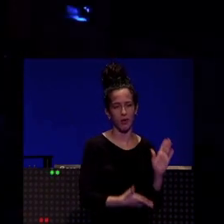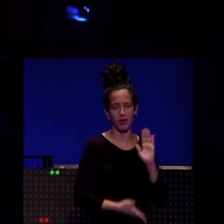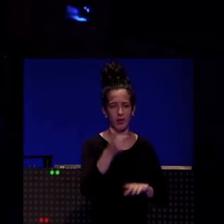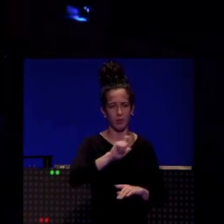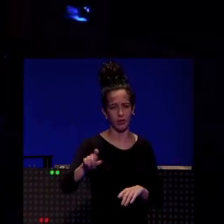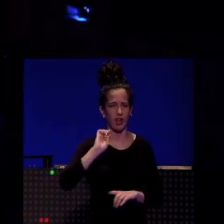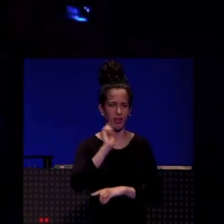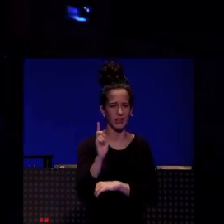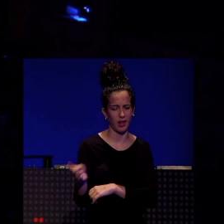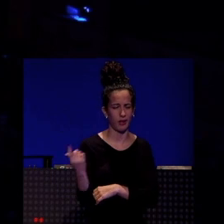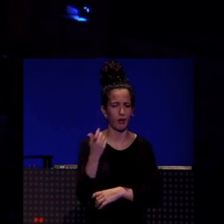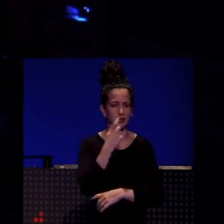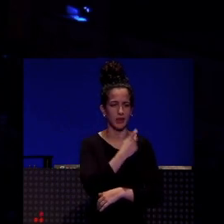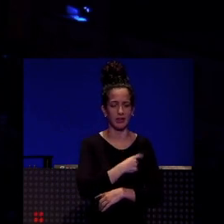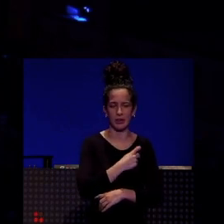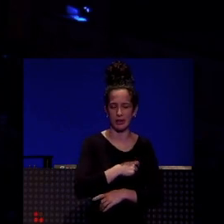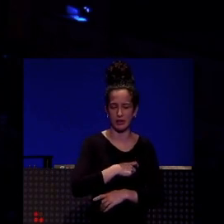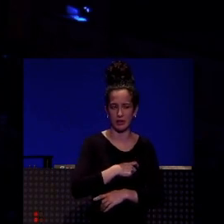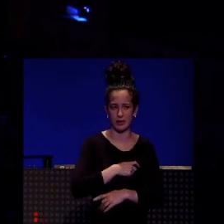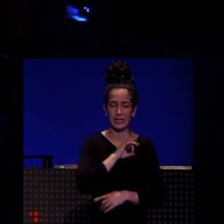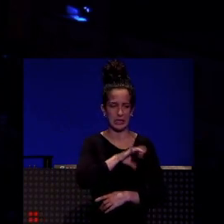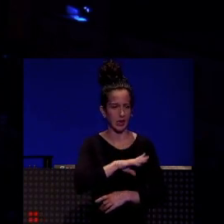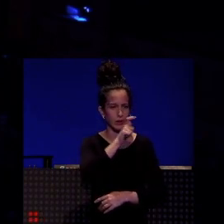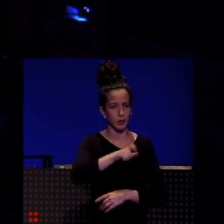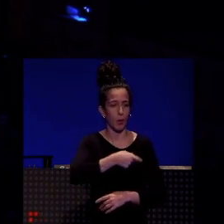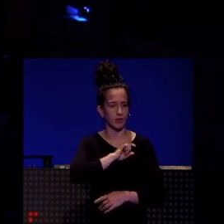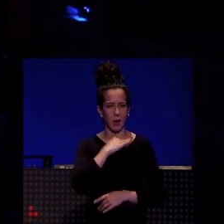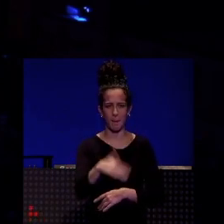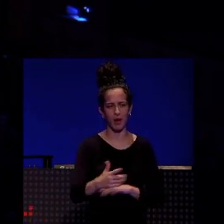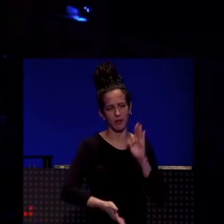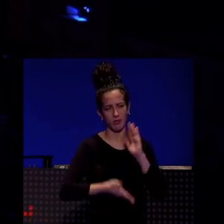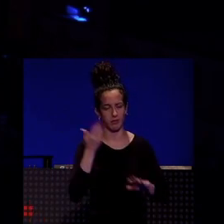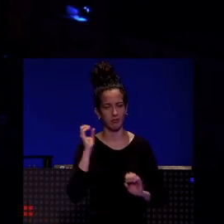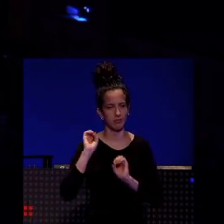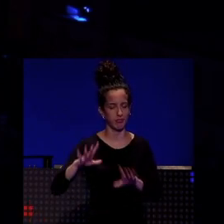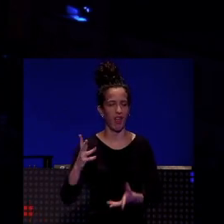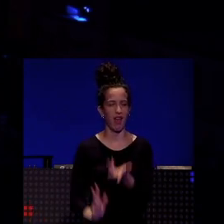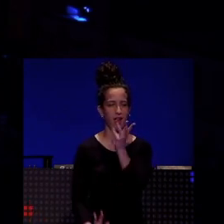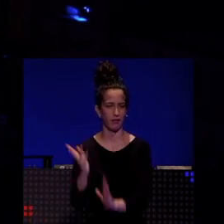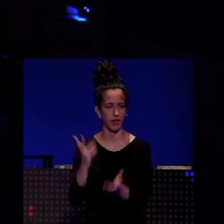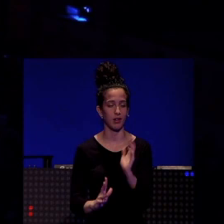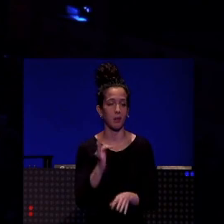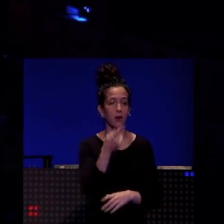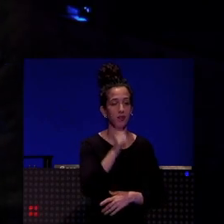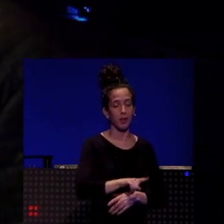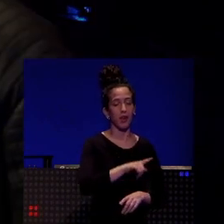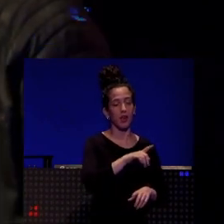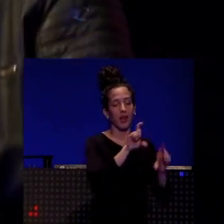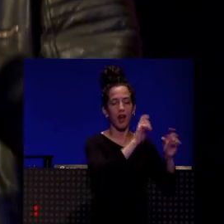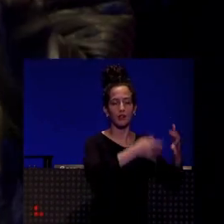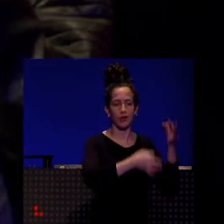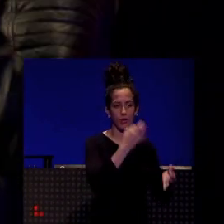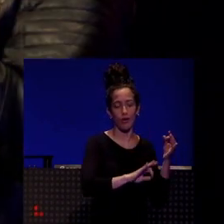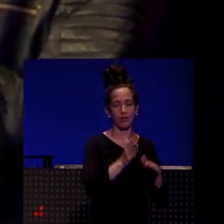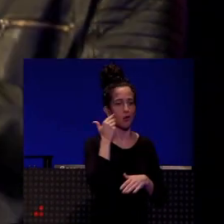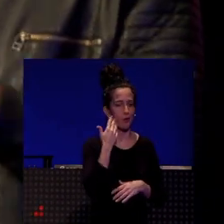sindicato a los polis malos al presidente a las aseguradoras a los narcos a los notarios a las monjas roba niños